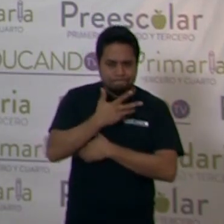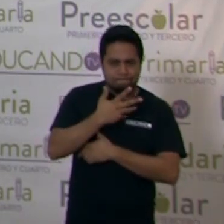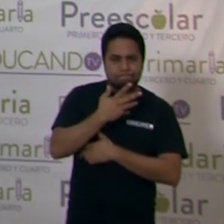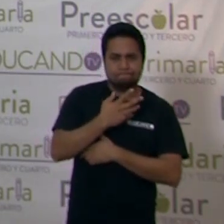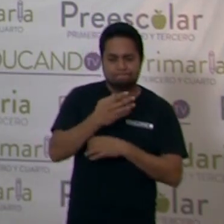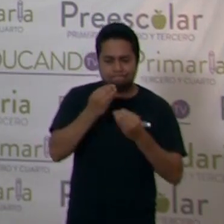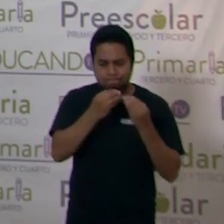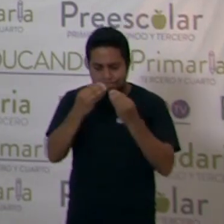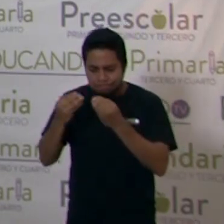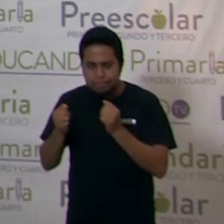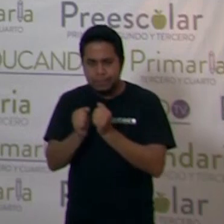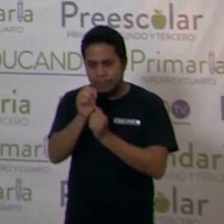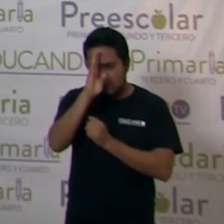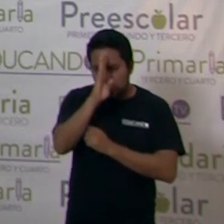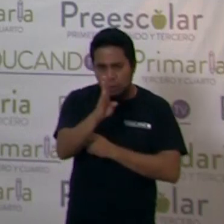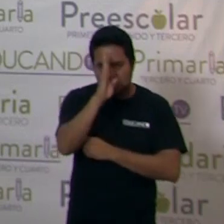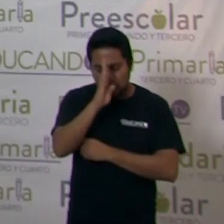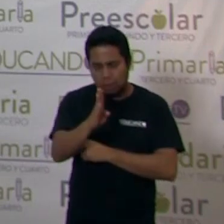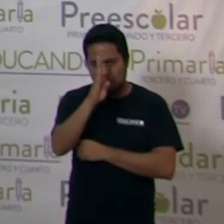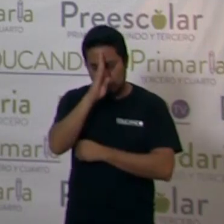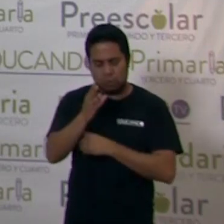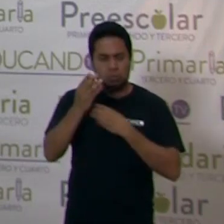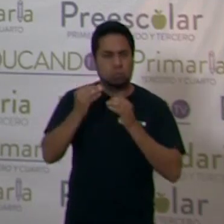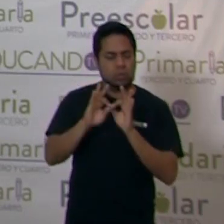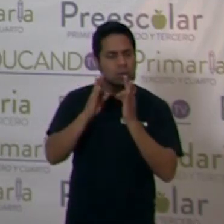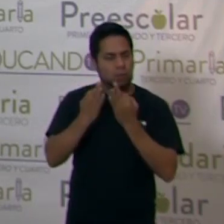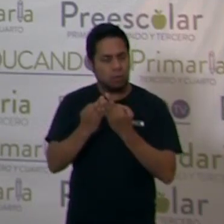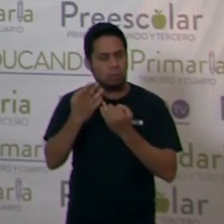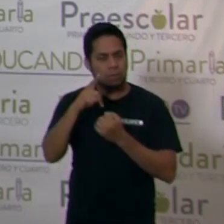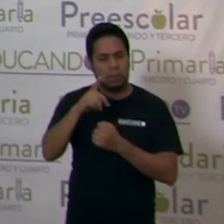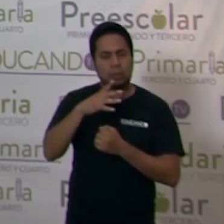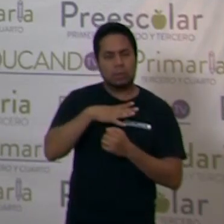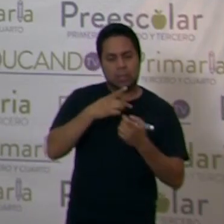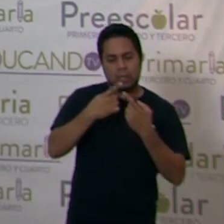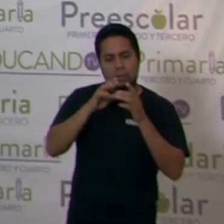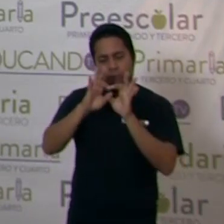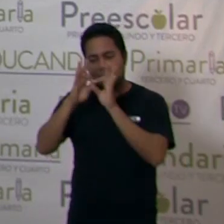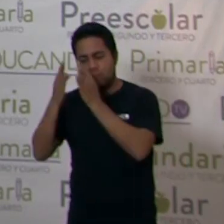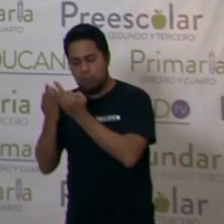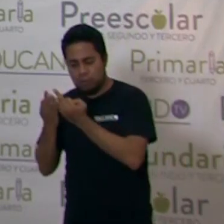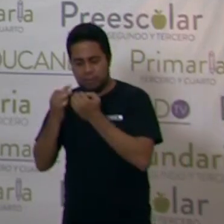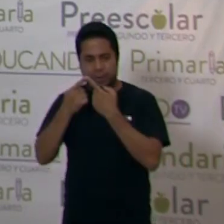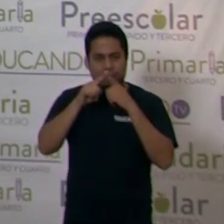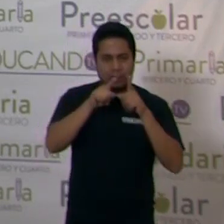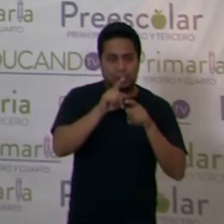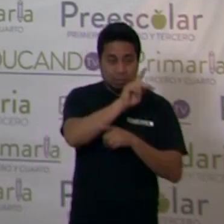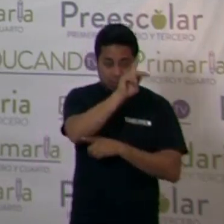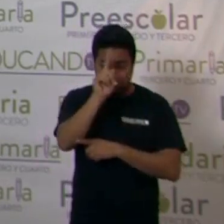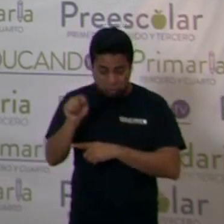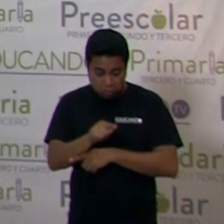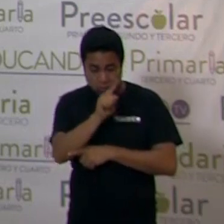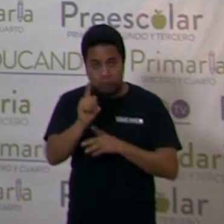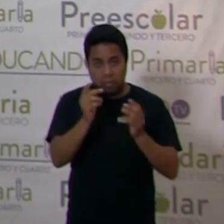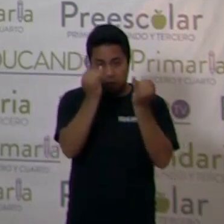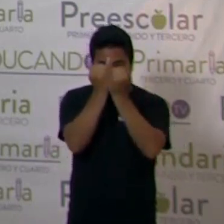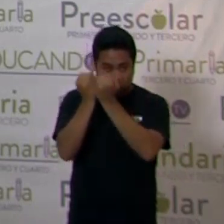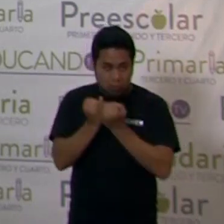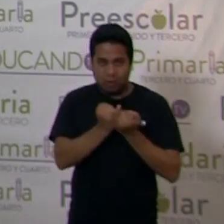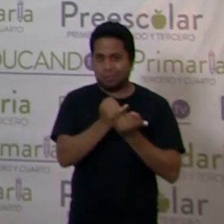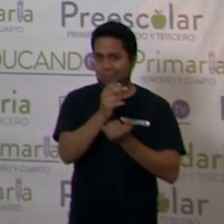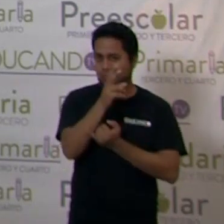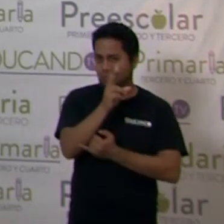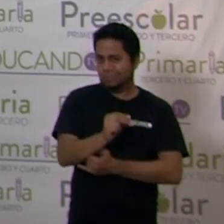lados rectos Sí porque pero tienen diferente forma no todas están igualitas eh Y Cuántos